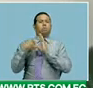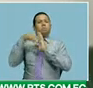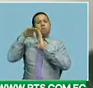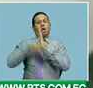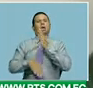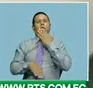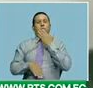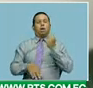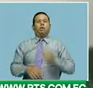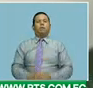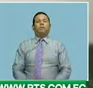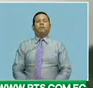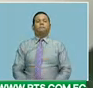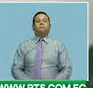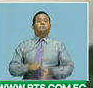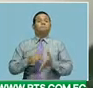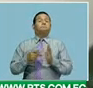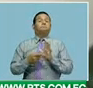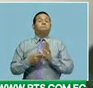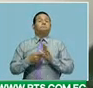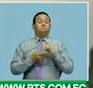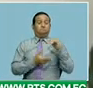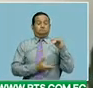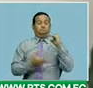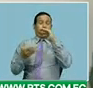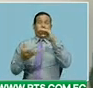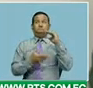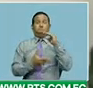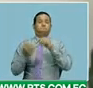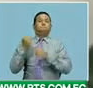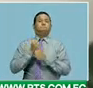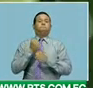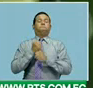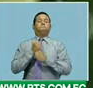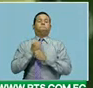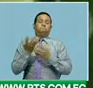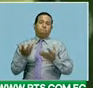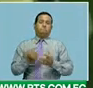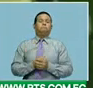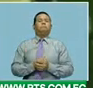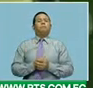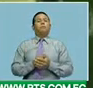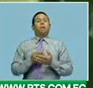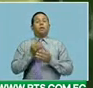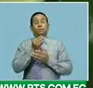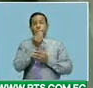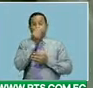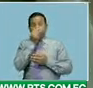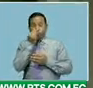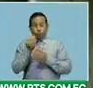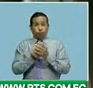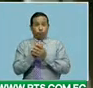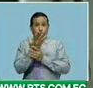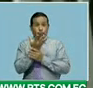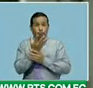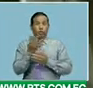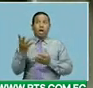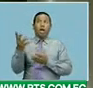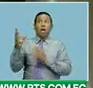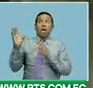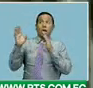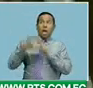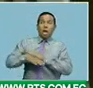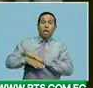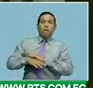una mayor previsibilidad a poder hacer inversiones. El lograr que las rosas obtengan este beneficio ha sido un trabajo de